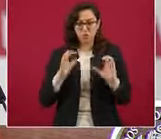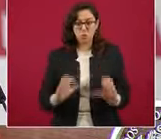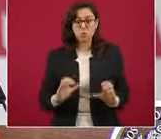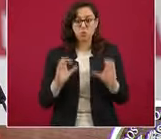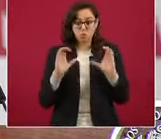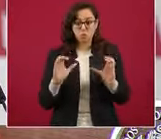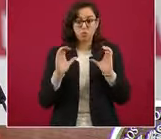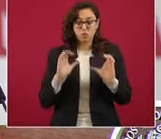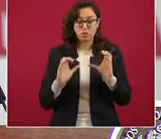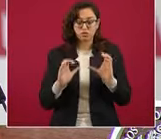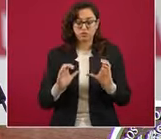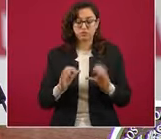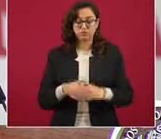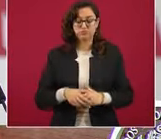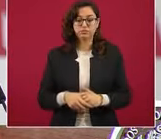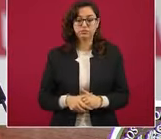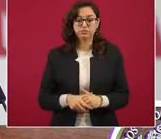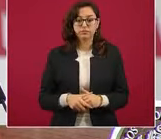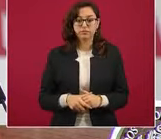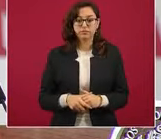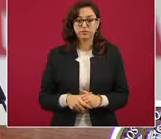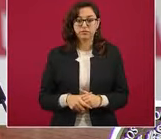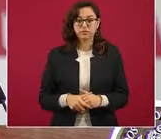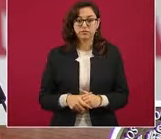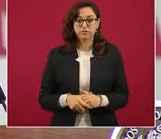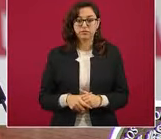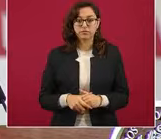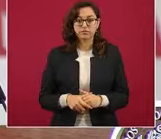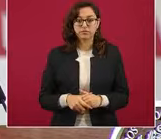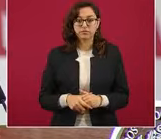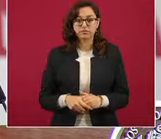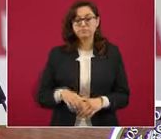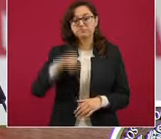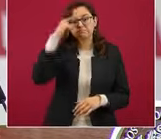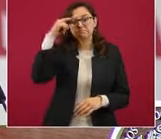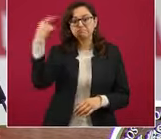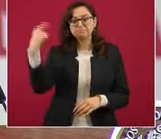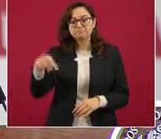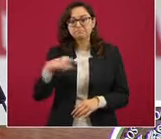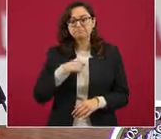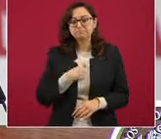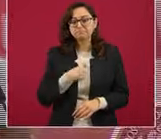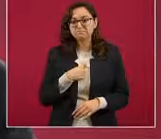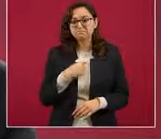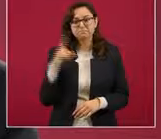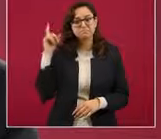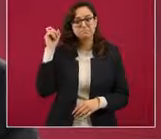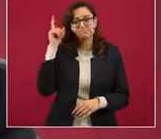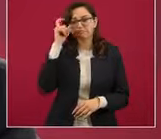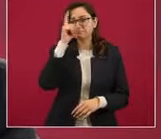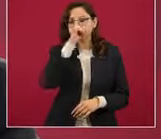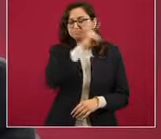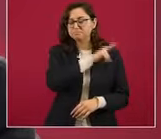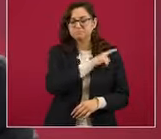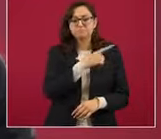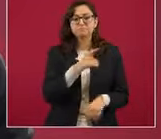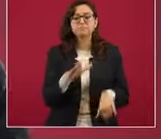Es para mí pues muy difícil, porque tengo